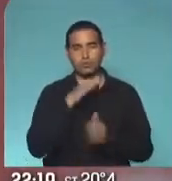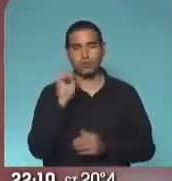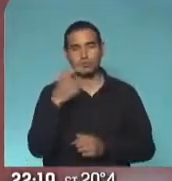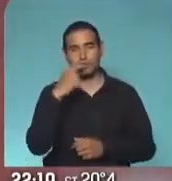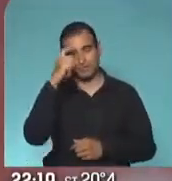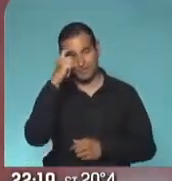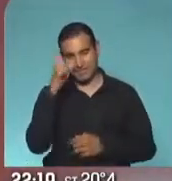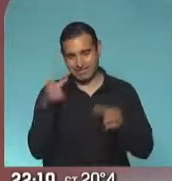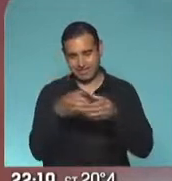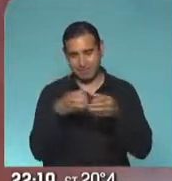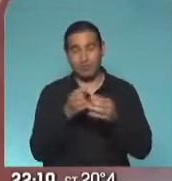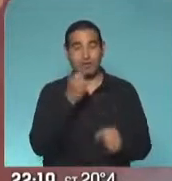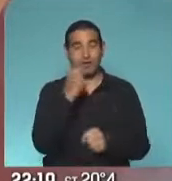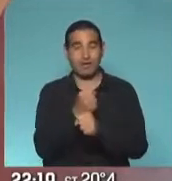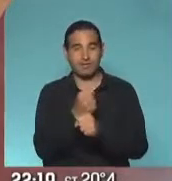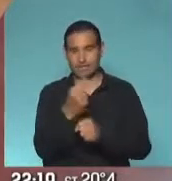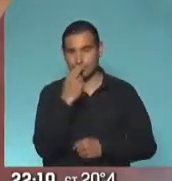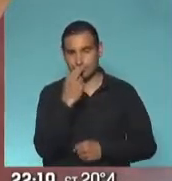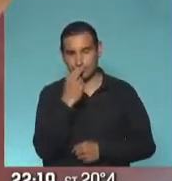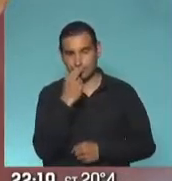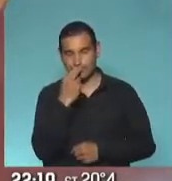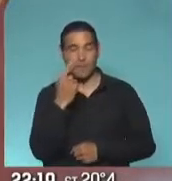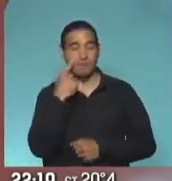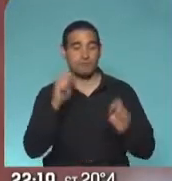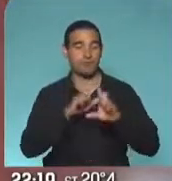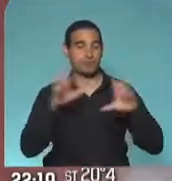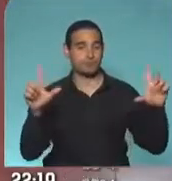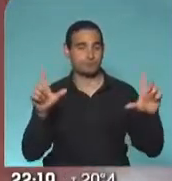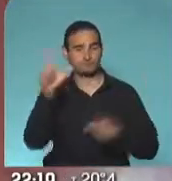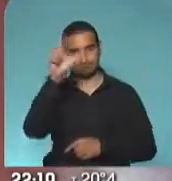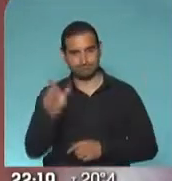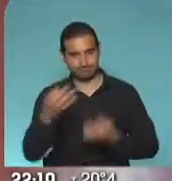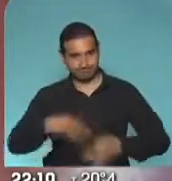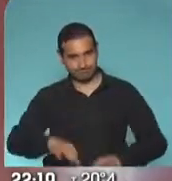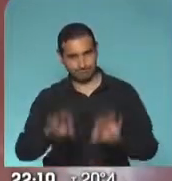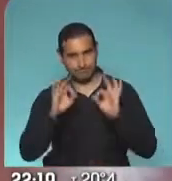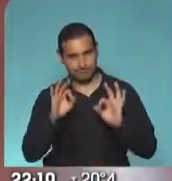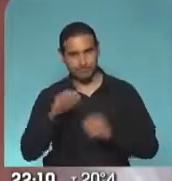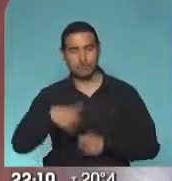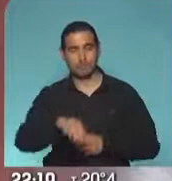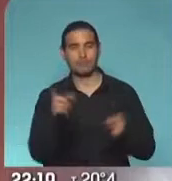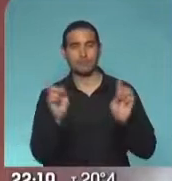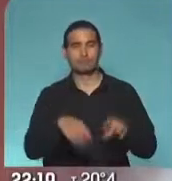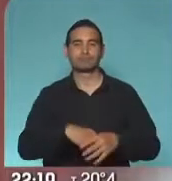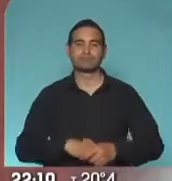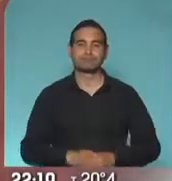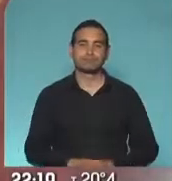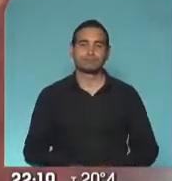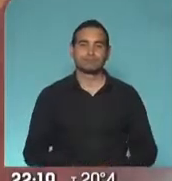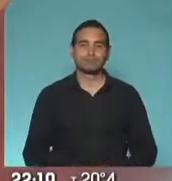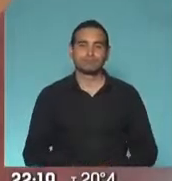y equipo hasta las 23, en vivo para todo el país. Ya volvemos.